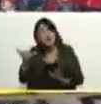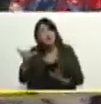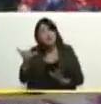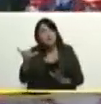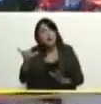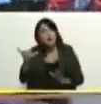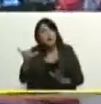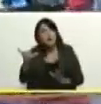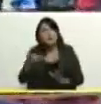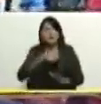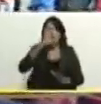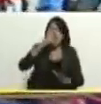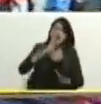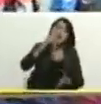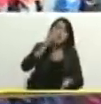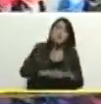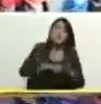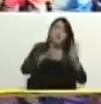de